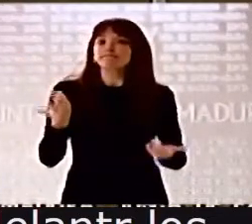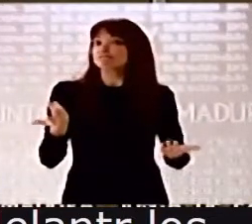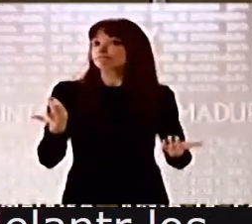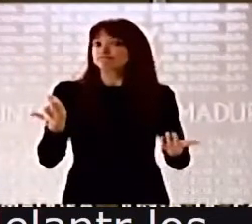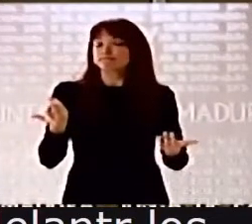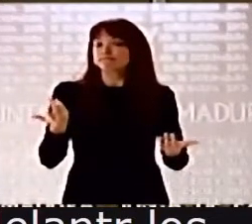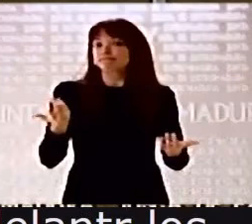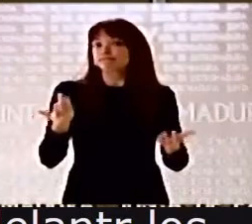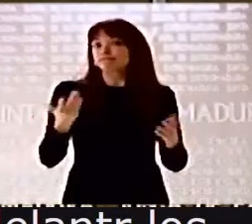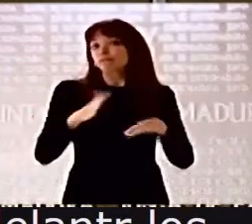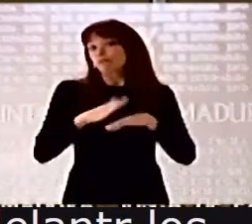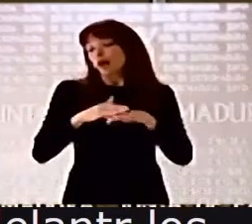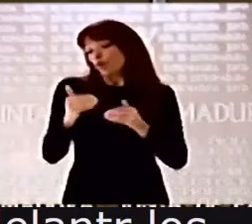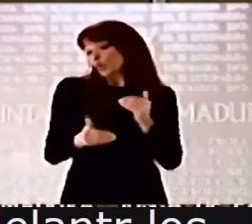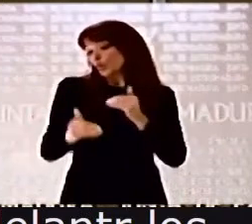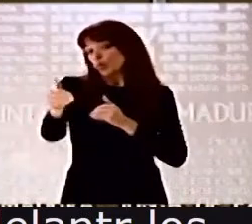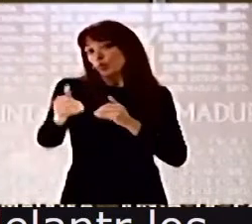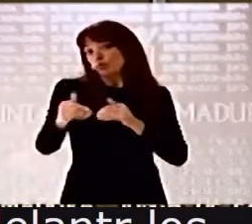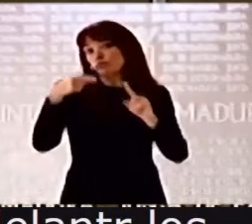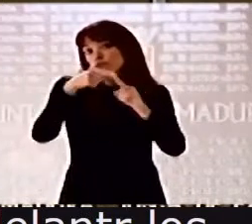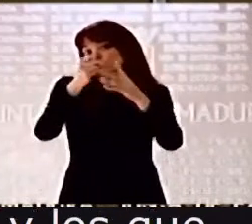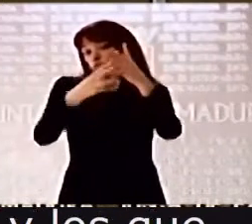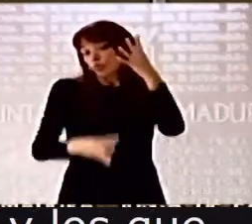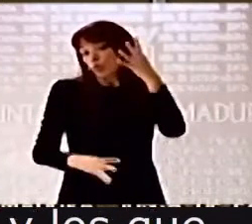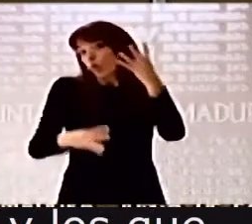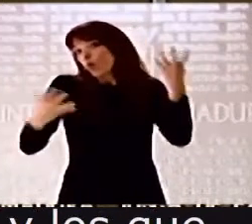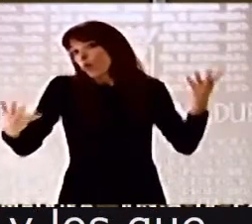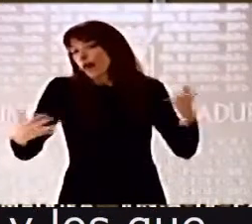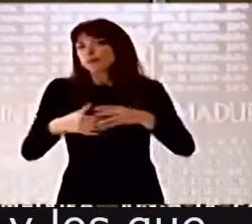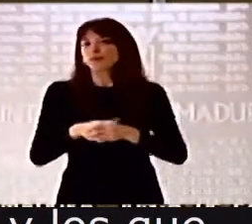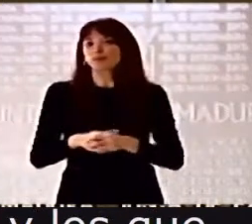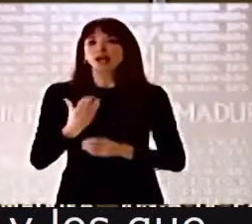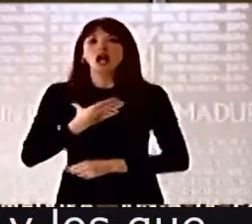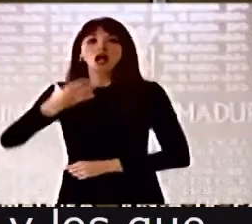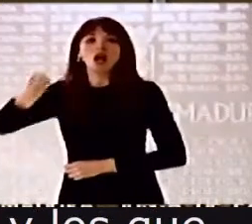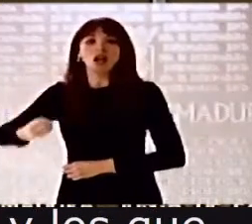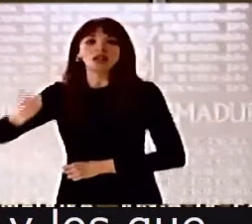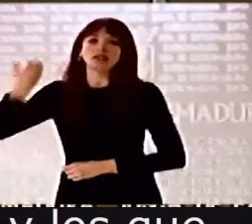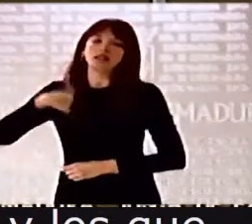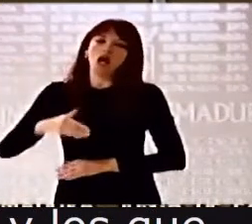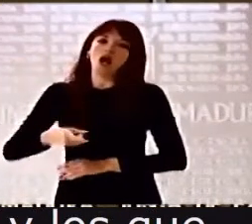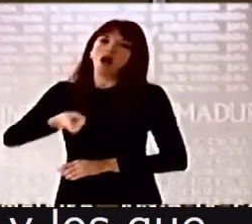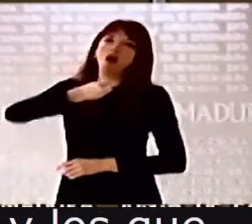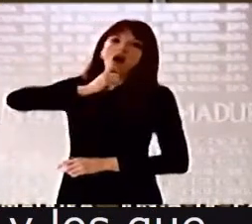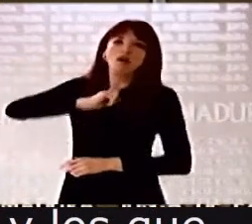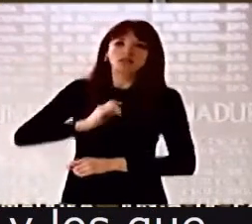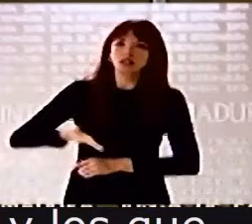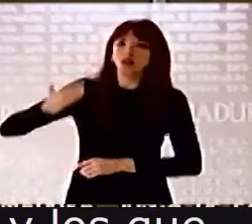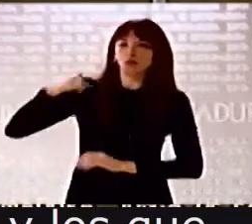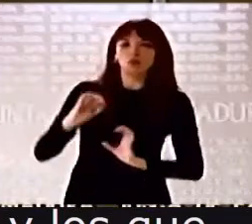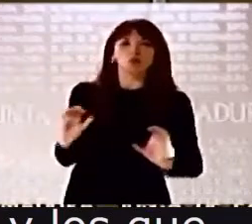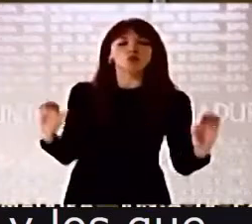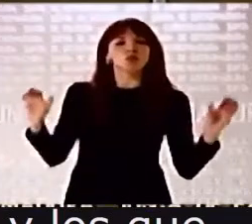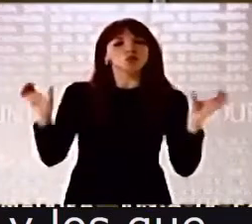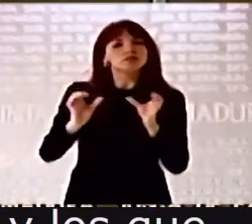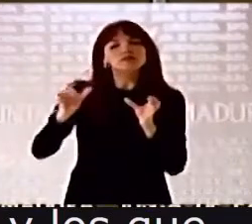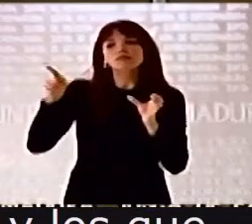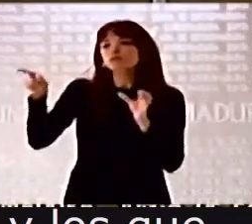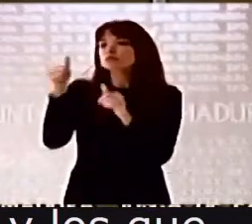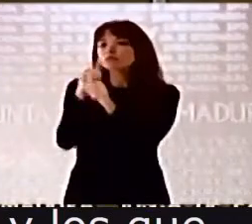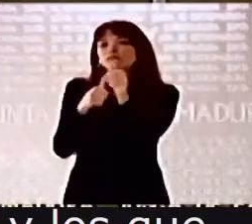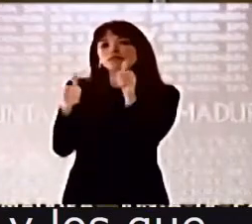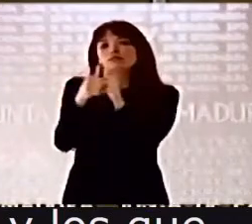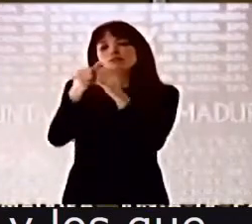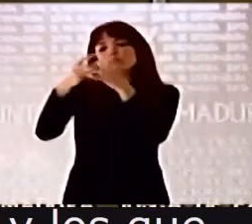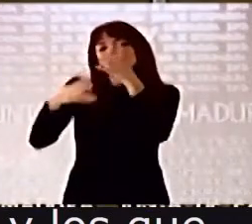adquirimos de cara al futuro, ¿no? El alcalde ya nos ha hecho llegar, en la reunión que yo tuve con él, cuáles son sus prioridades y espero que